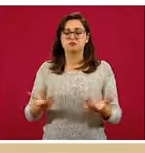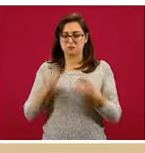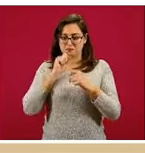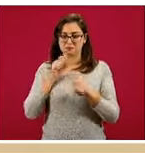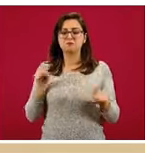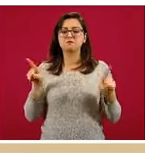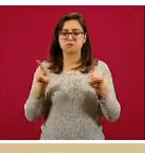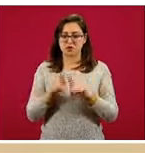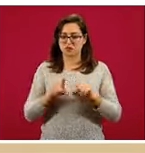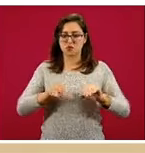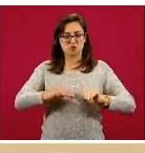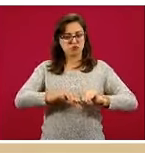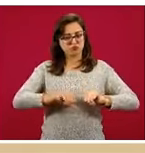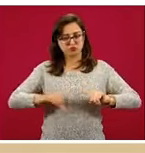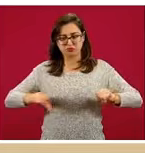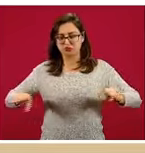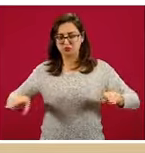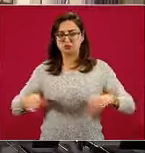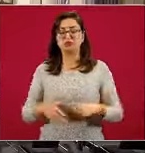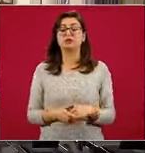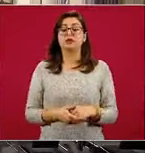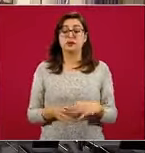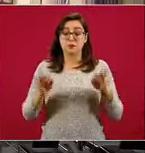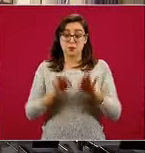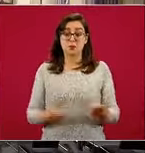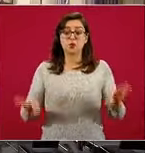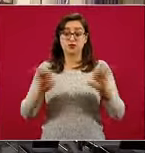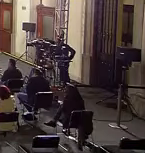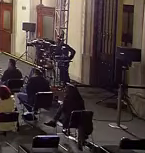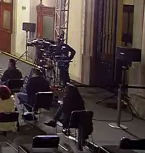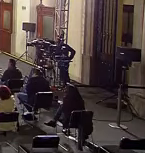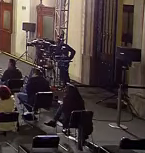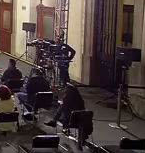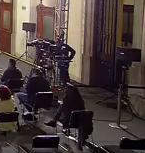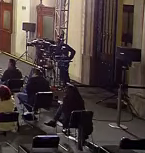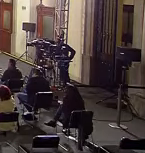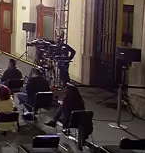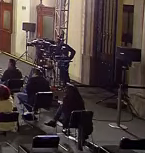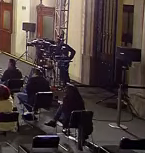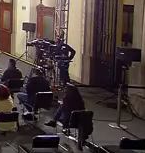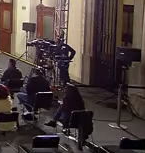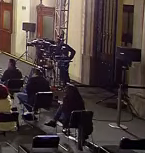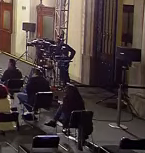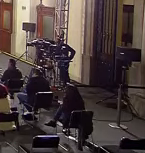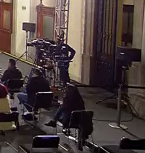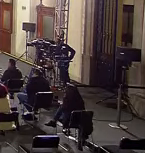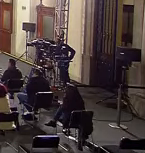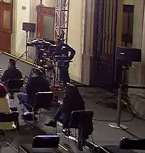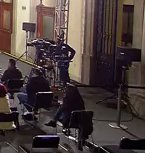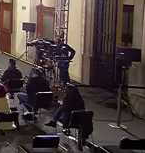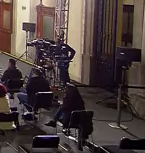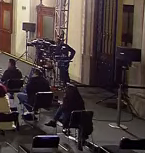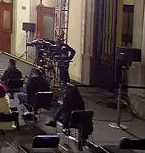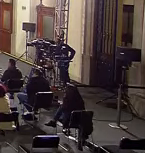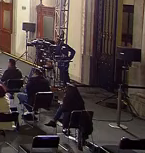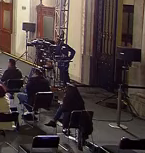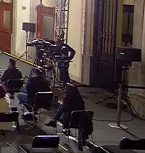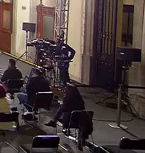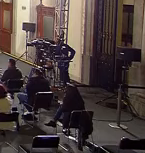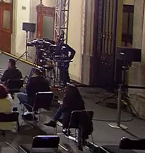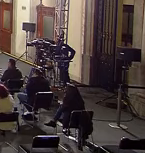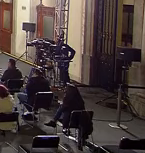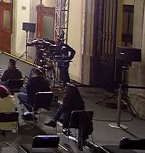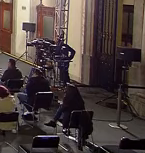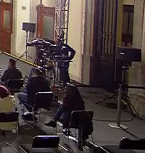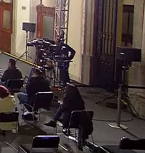muy basal. Y esto es importante también mencionarlo, que lo vea la población, porque siempre hemos dicho, la epidemia todavía no